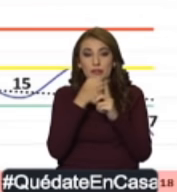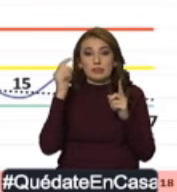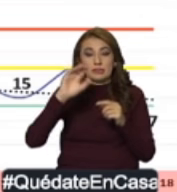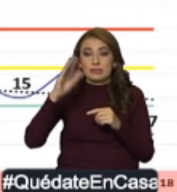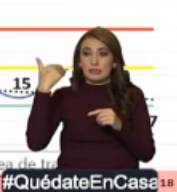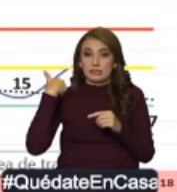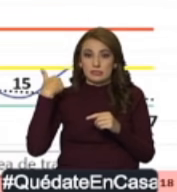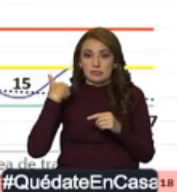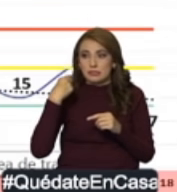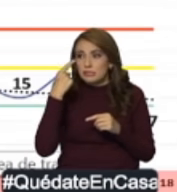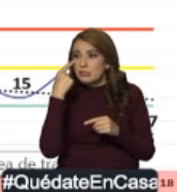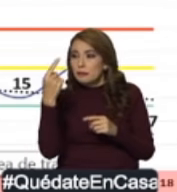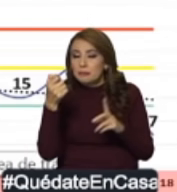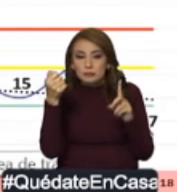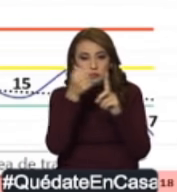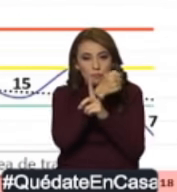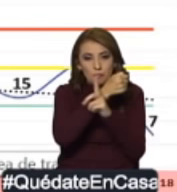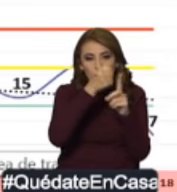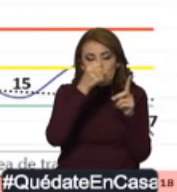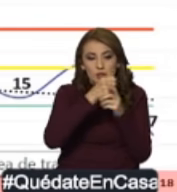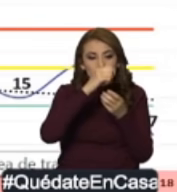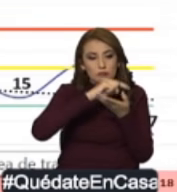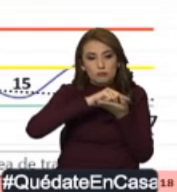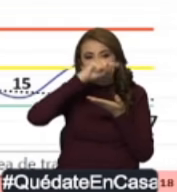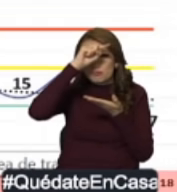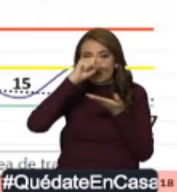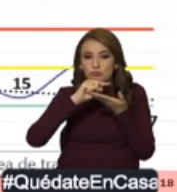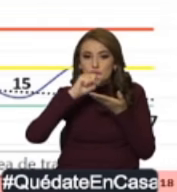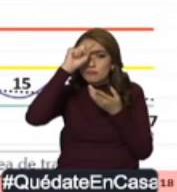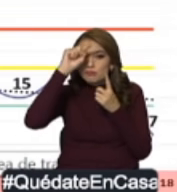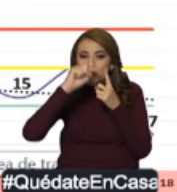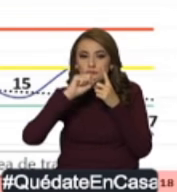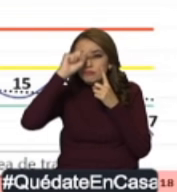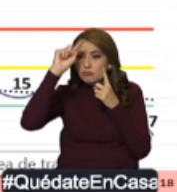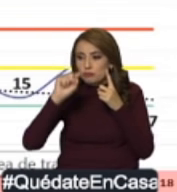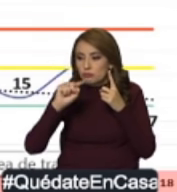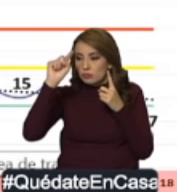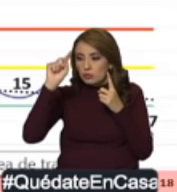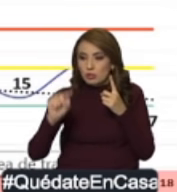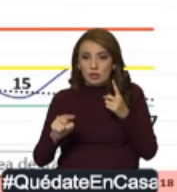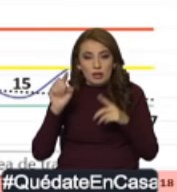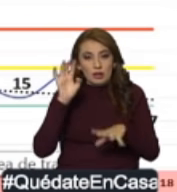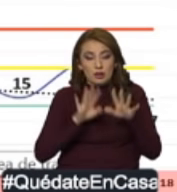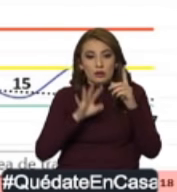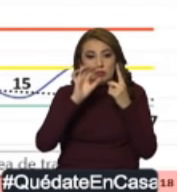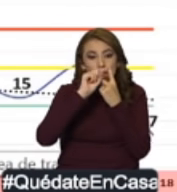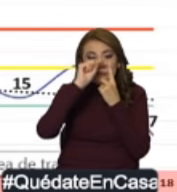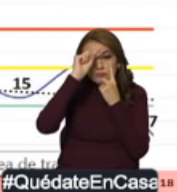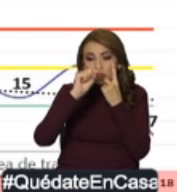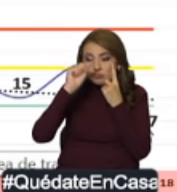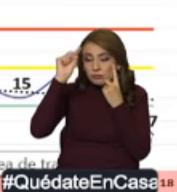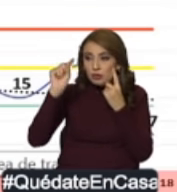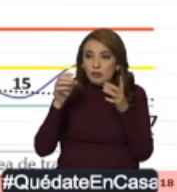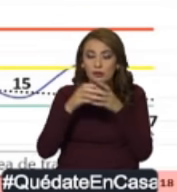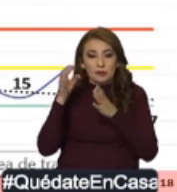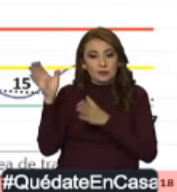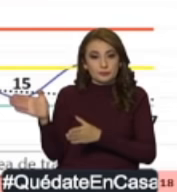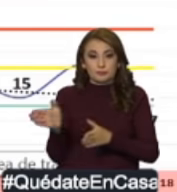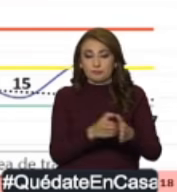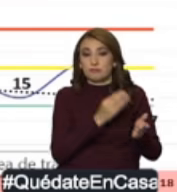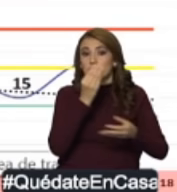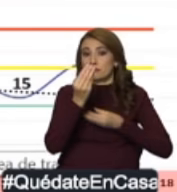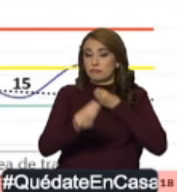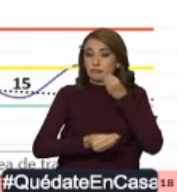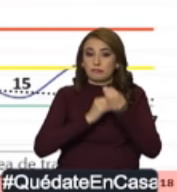rebrote constituye una curva asintótica que nos está explicando que en algunos territorios algo está sucediendo y